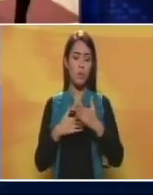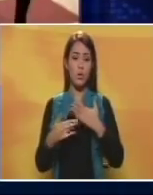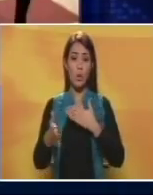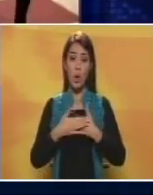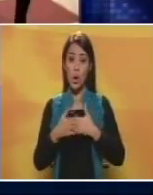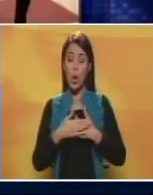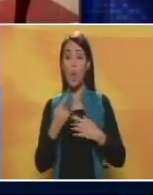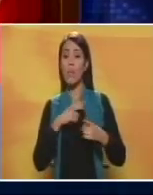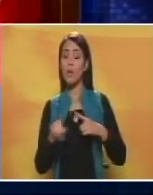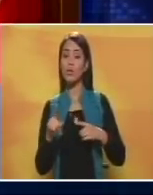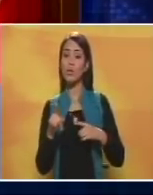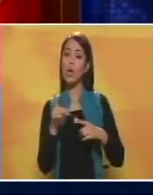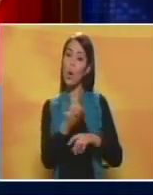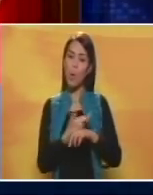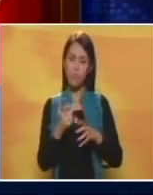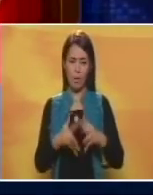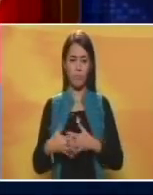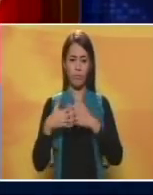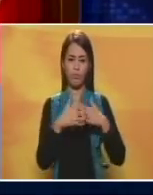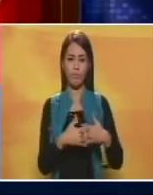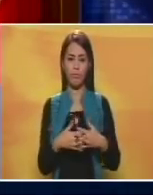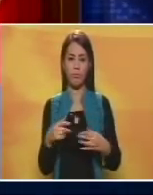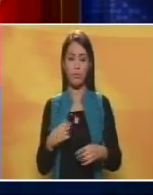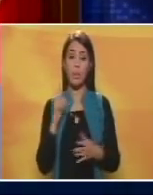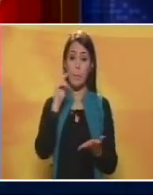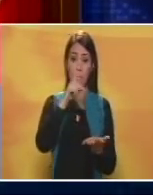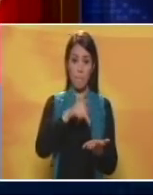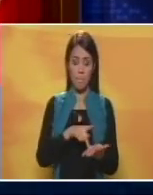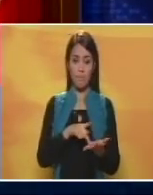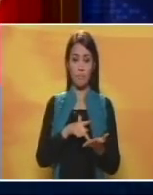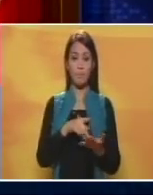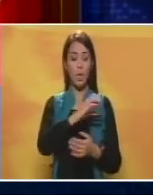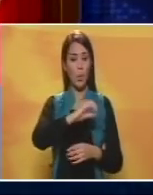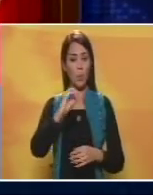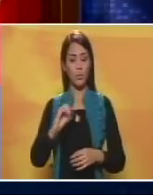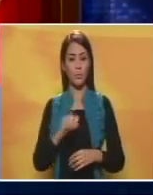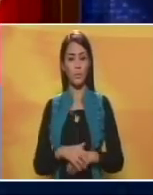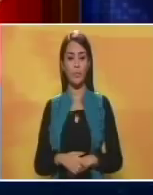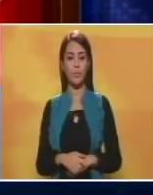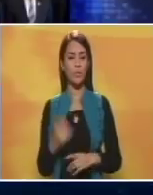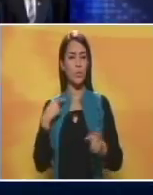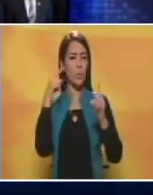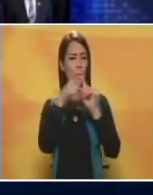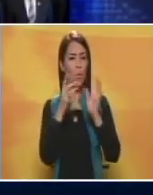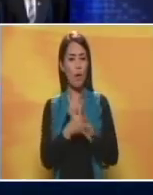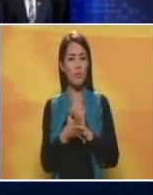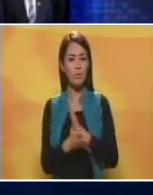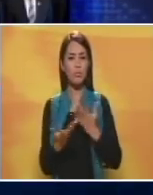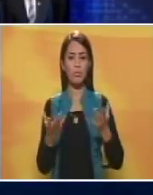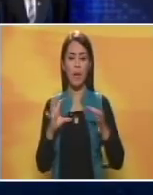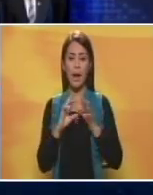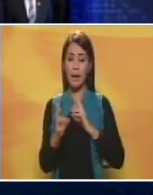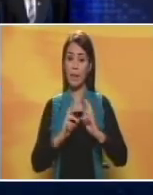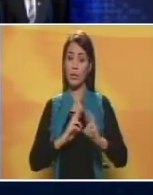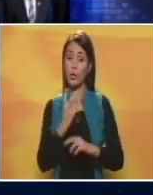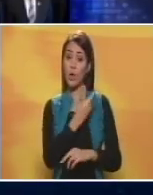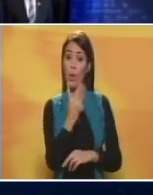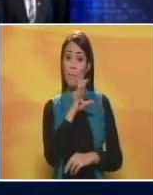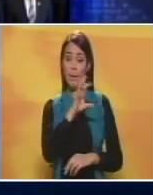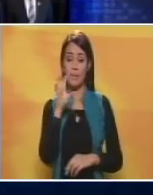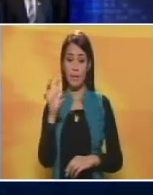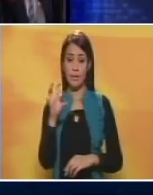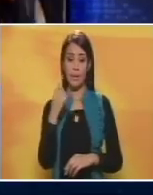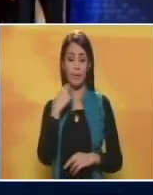gobierno norteamericano. El canciller venezolano arribó al país de Oriente Medio con el objetivo de afianzar las relaciones bilaterales.